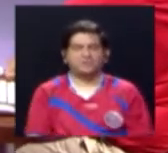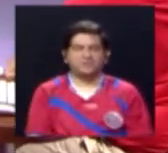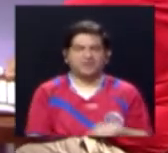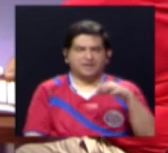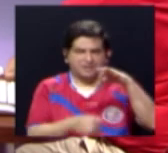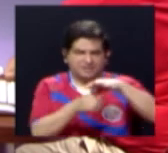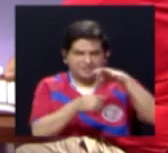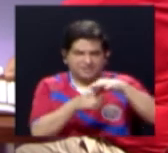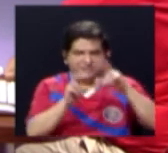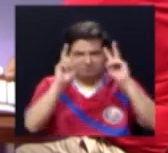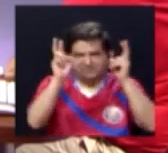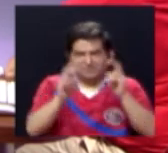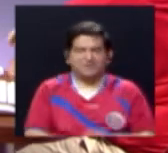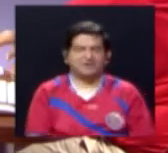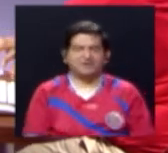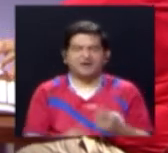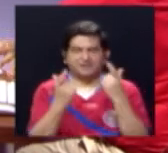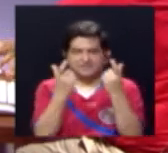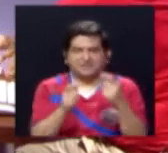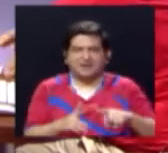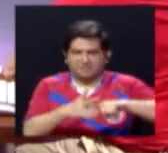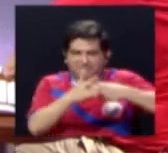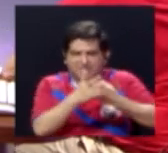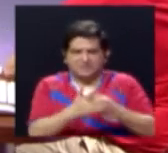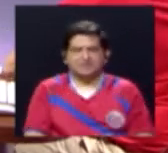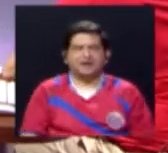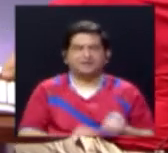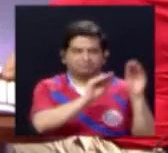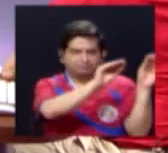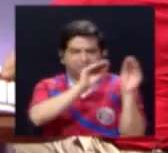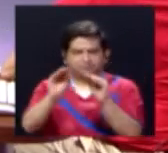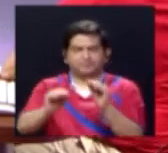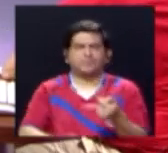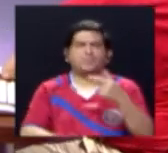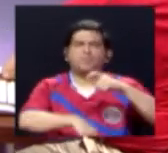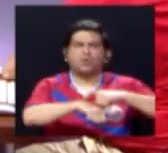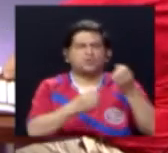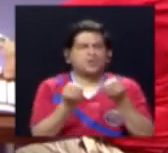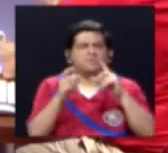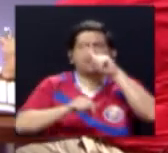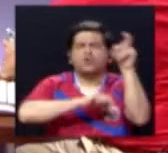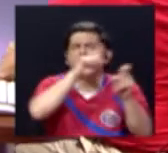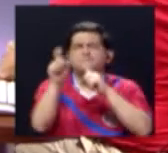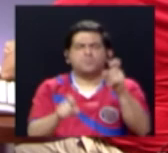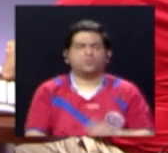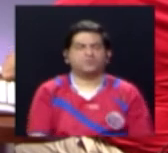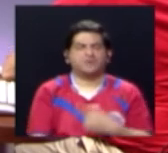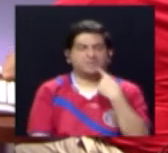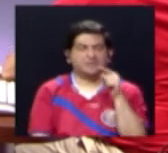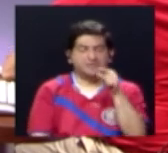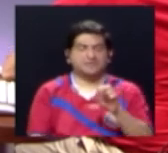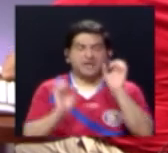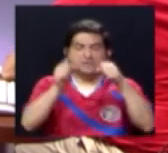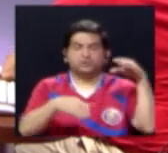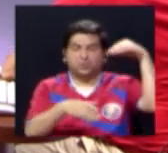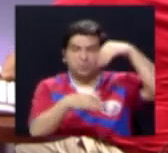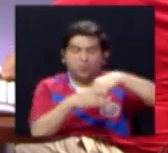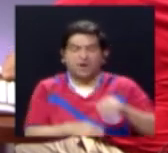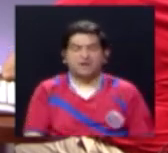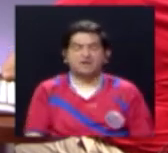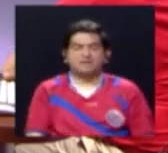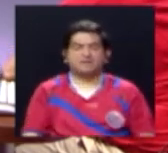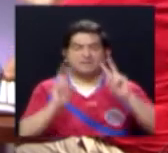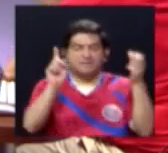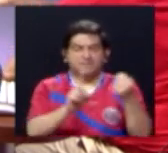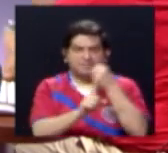semilla que le podamos trasladar tengo muy poco tiempo de un montón de preguntas bueno aquí nos dicen si eso se puede incluir el tema de la violencia